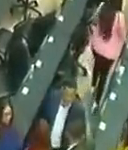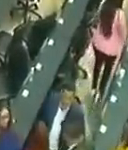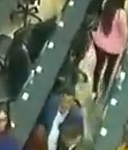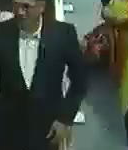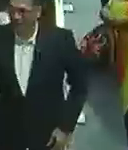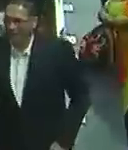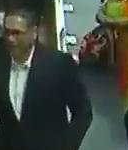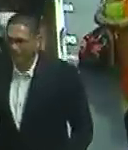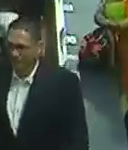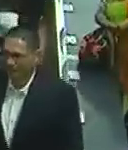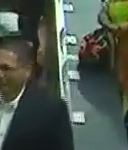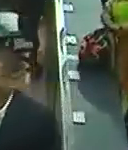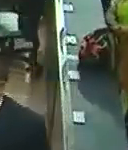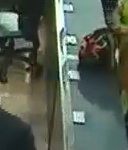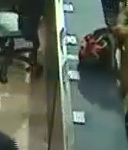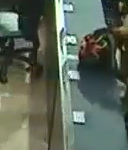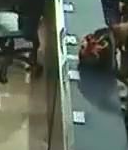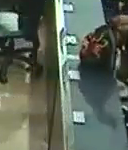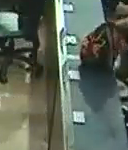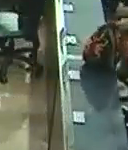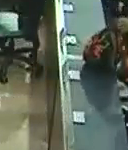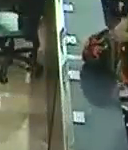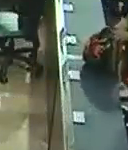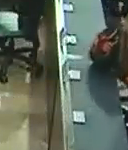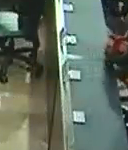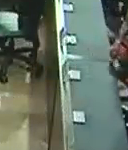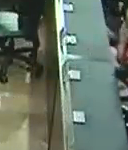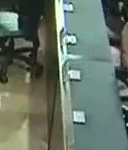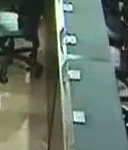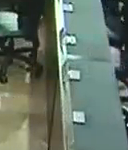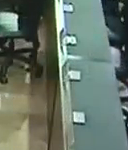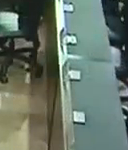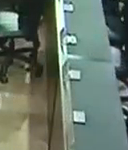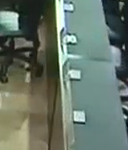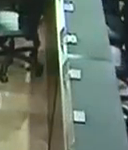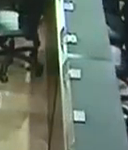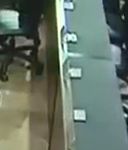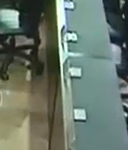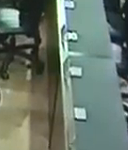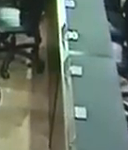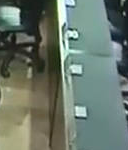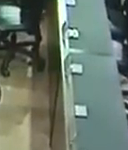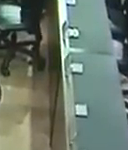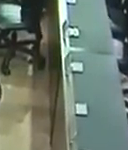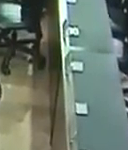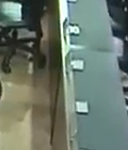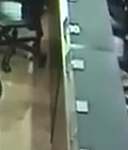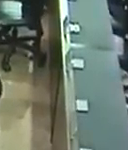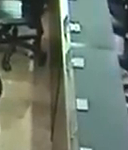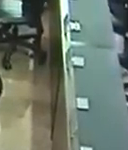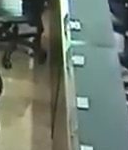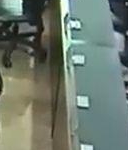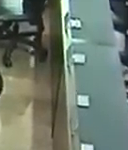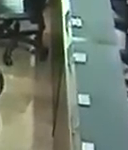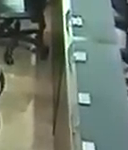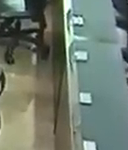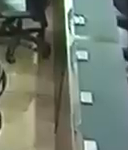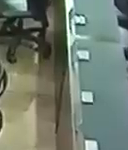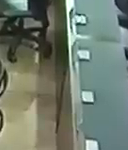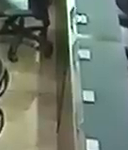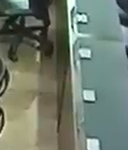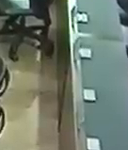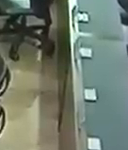el diputado Nicolás Ernesto Maduro, siendo aprobado por mayoría calificada. De esta manera despedimos este